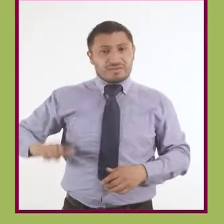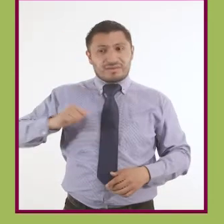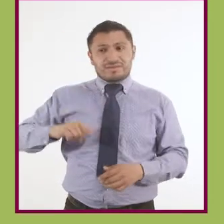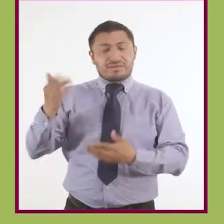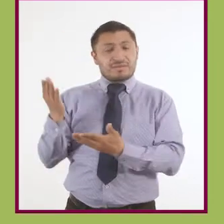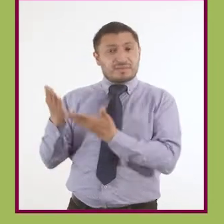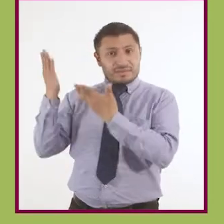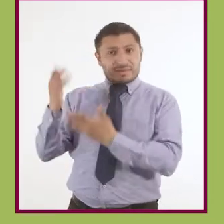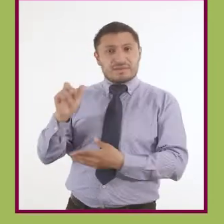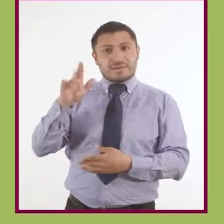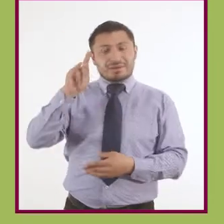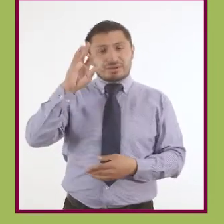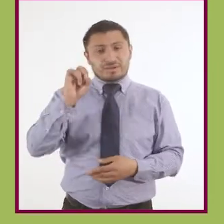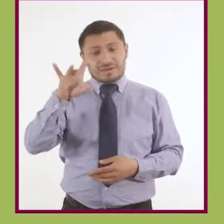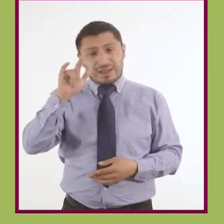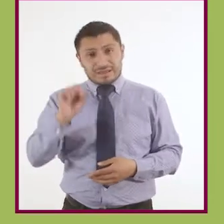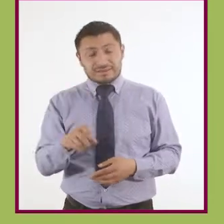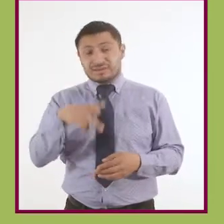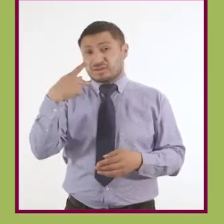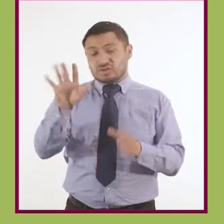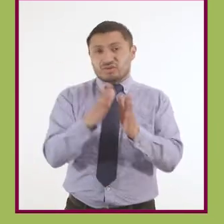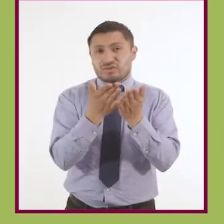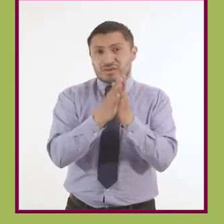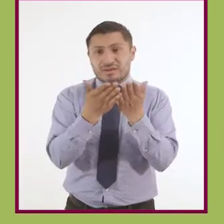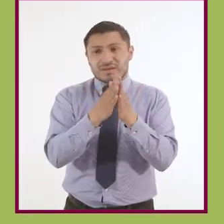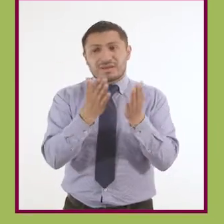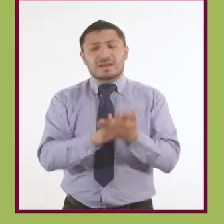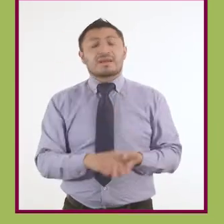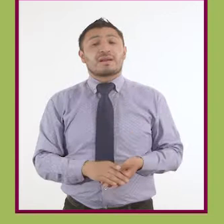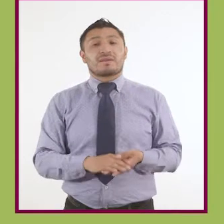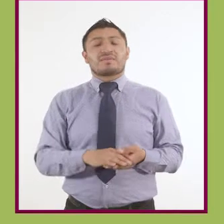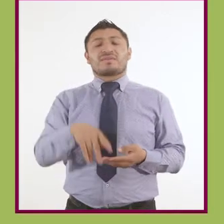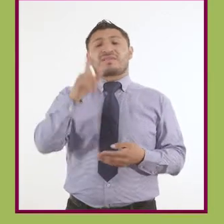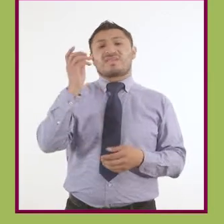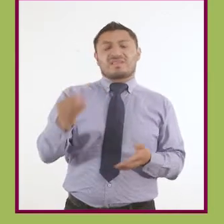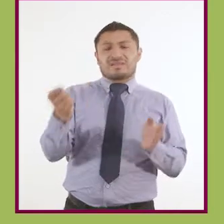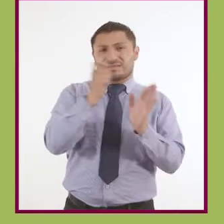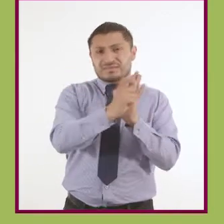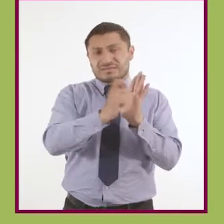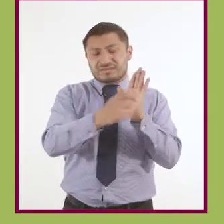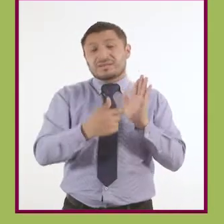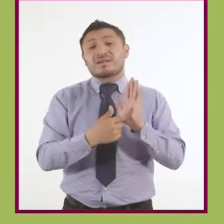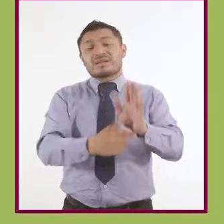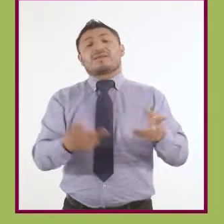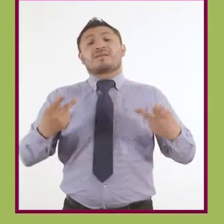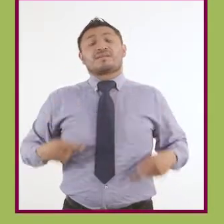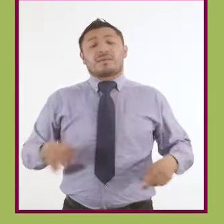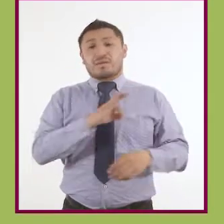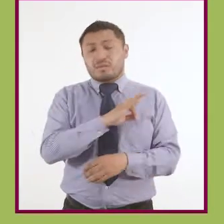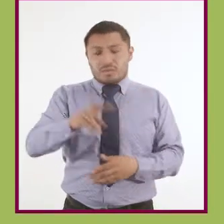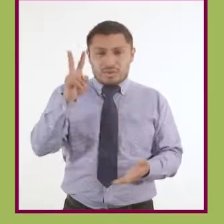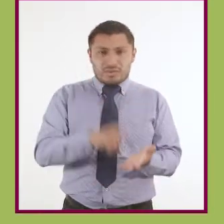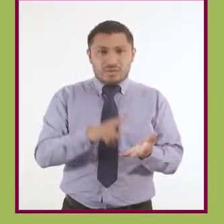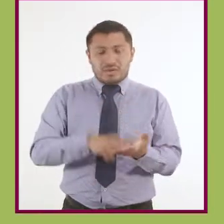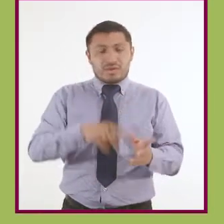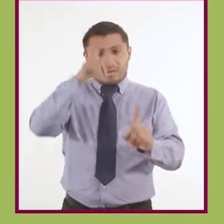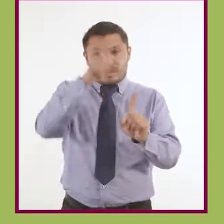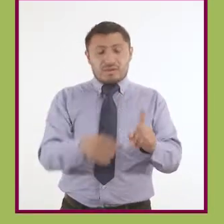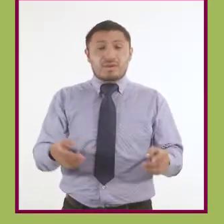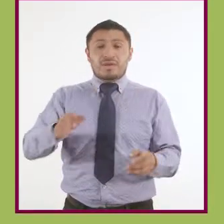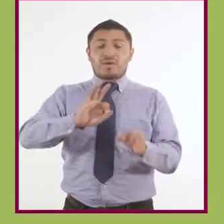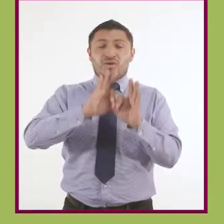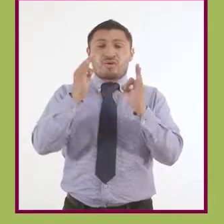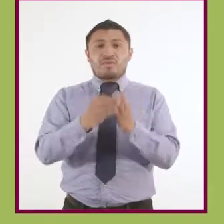libro Ética Nicomáquea o Ética a Nicómaco, establece que el ser humano llega a ser virtuoso por medio del